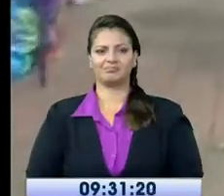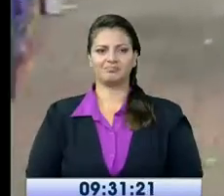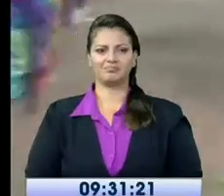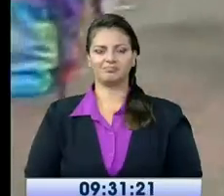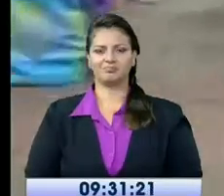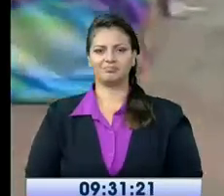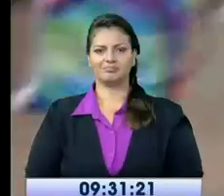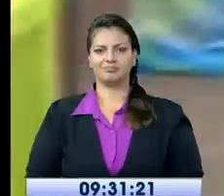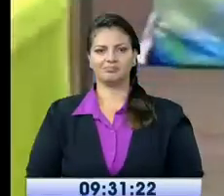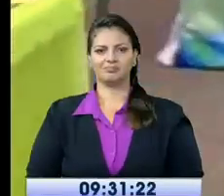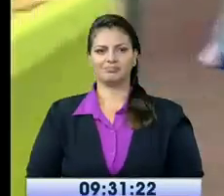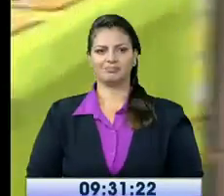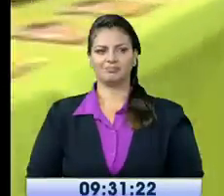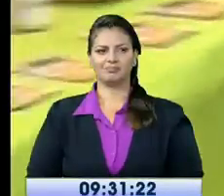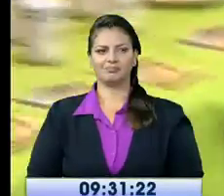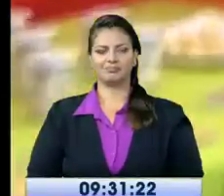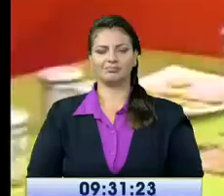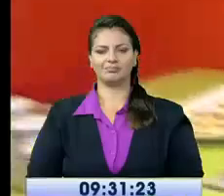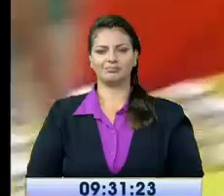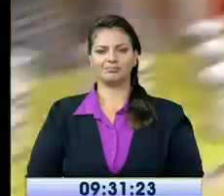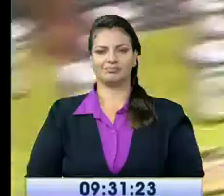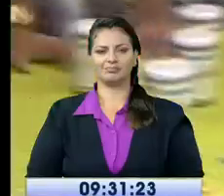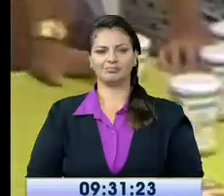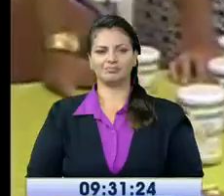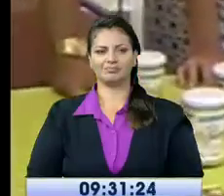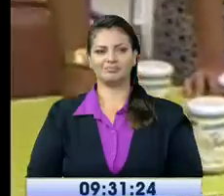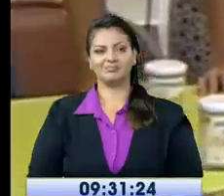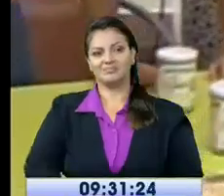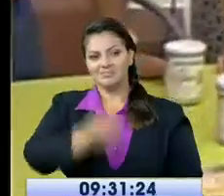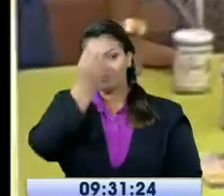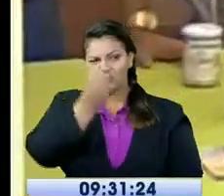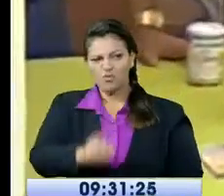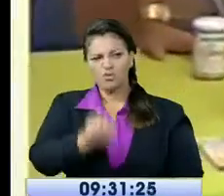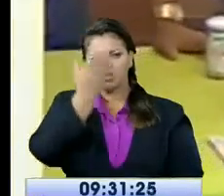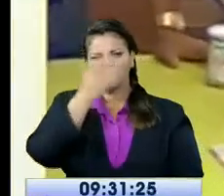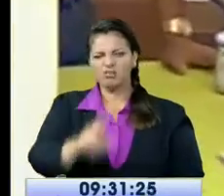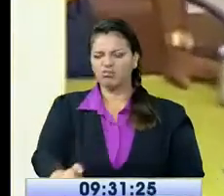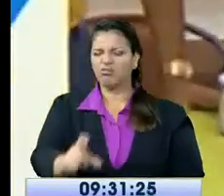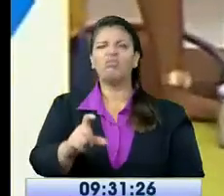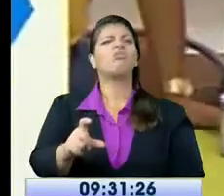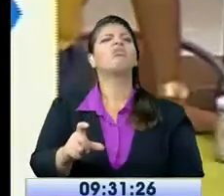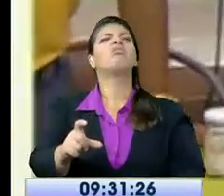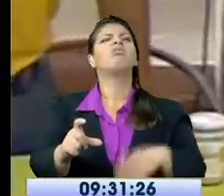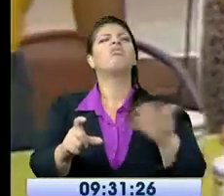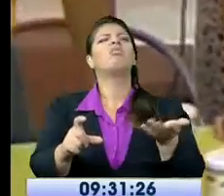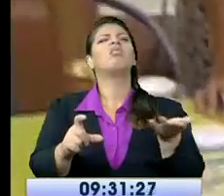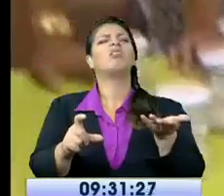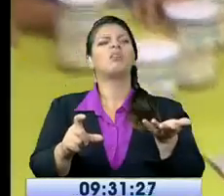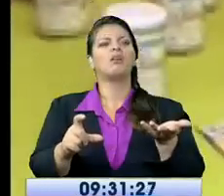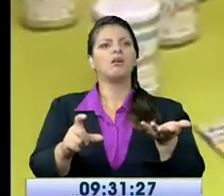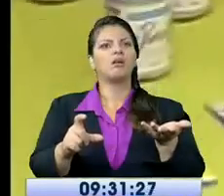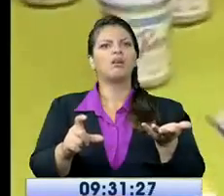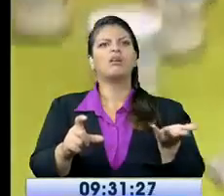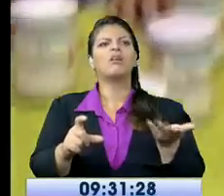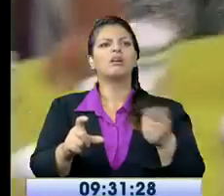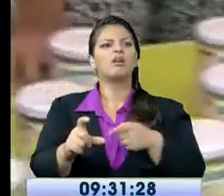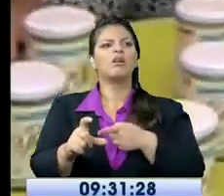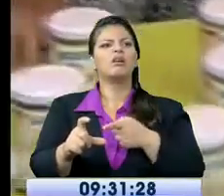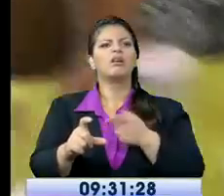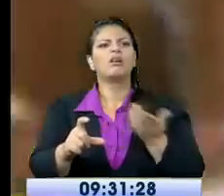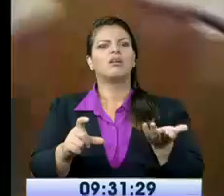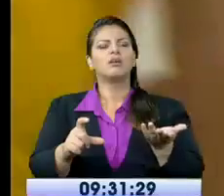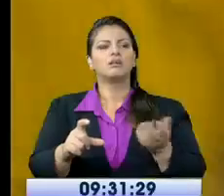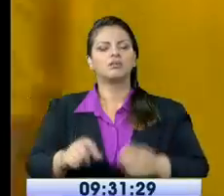Miren qué encuentro acá, es... Buenos días, ¿qué es esto? Queso de almendras. ¿Cómo se les ocurrió esta idea a